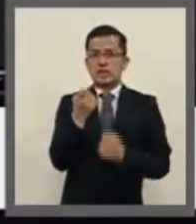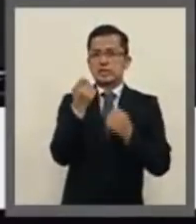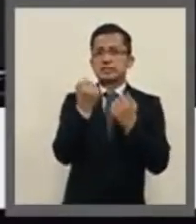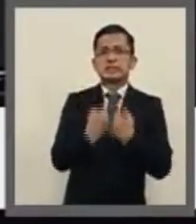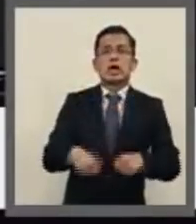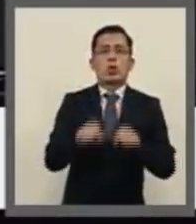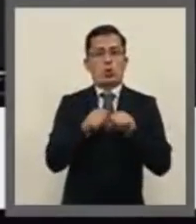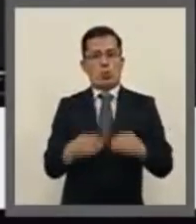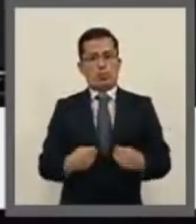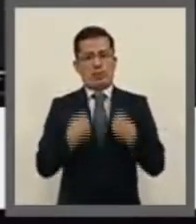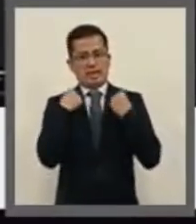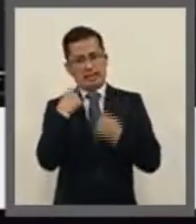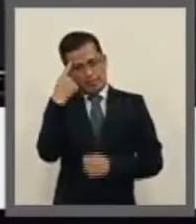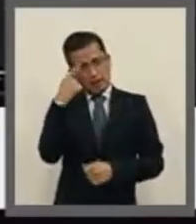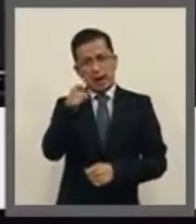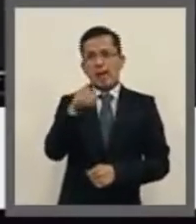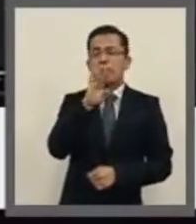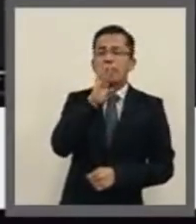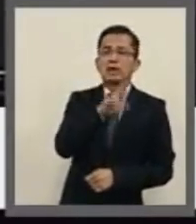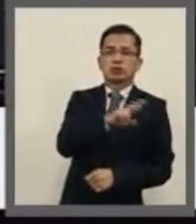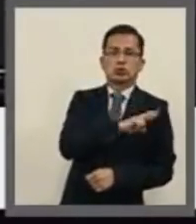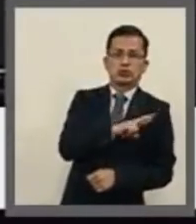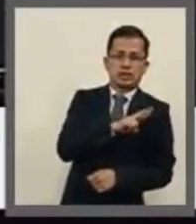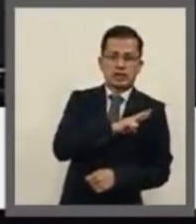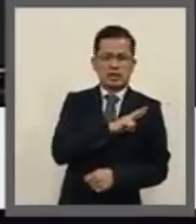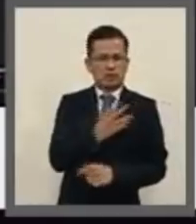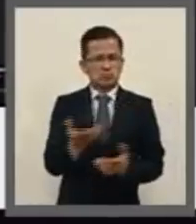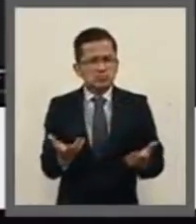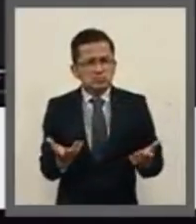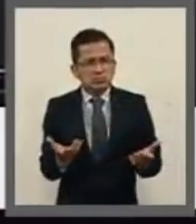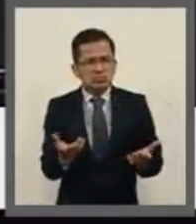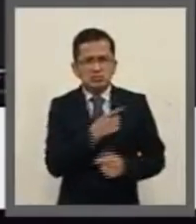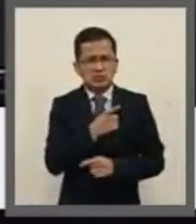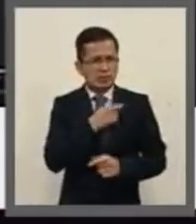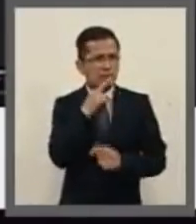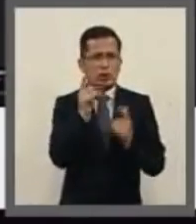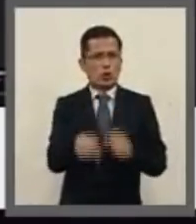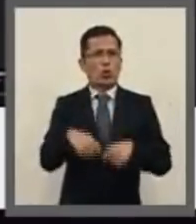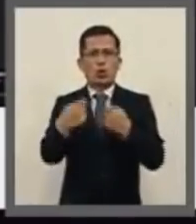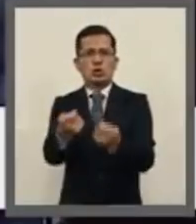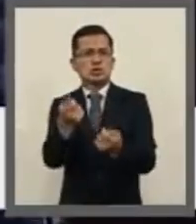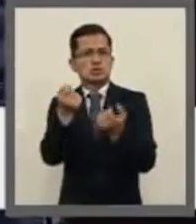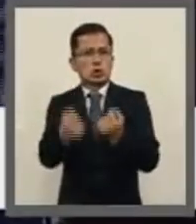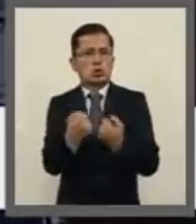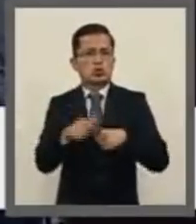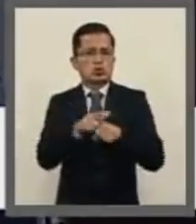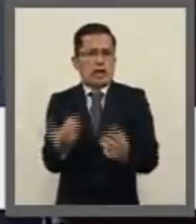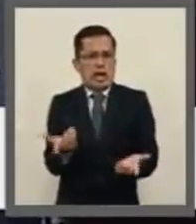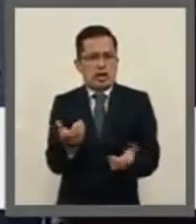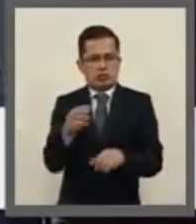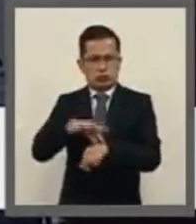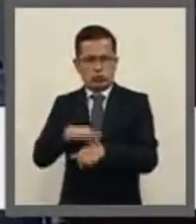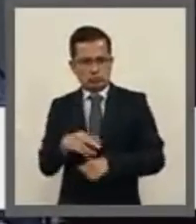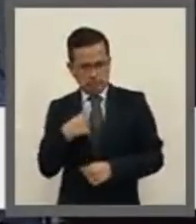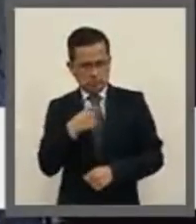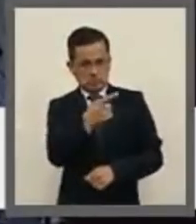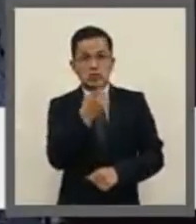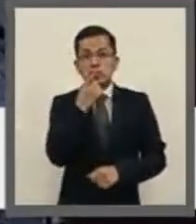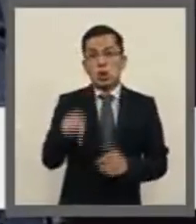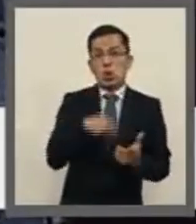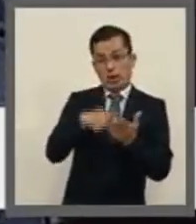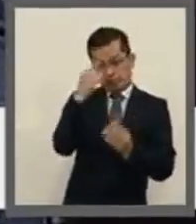vida para madres solteras o jefas de familia, cuando les debería dar seguro social. Habla de comedores, yo lo reto a que coma en alguno